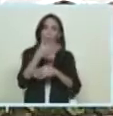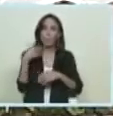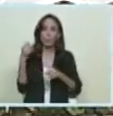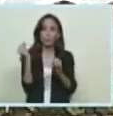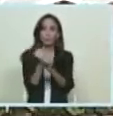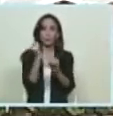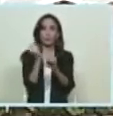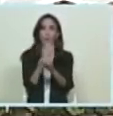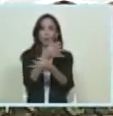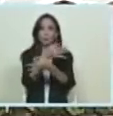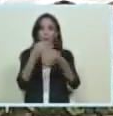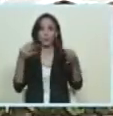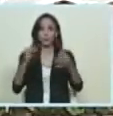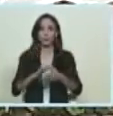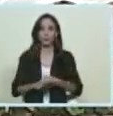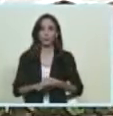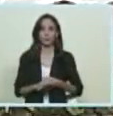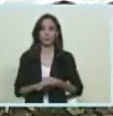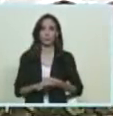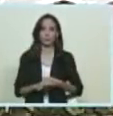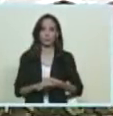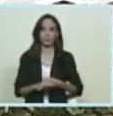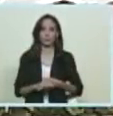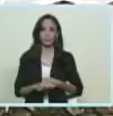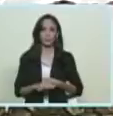de manera más esplendorosa.